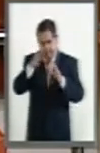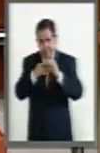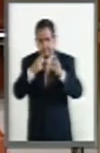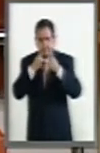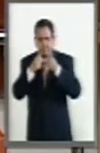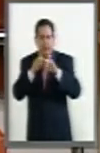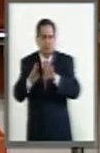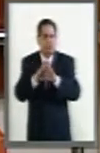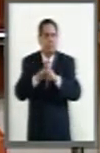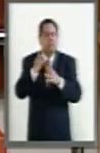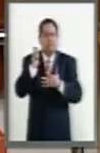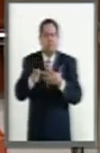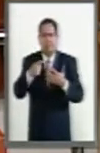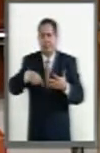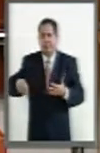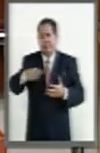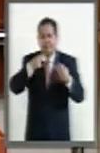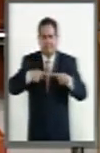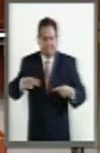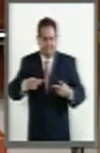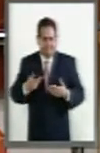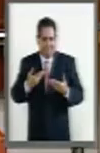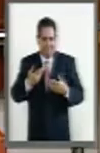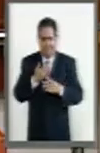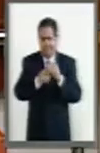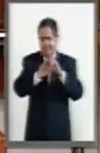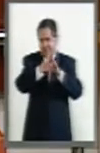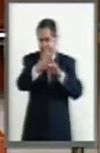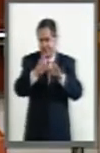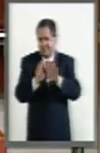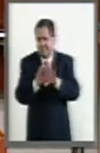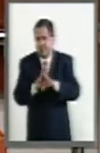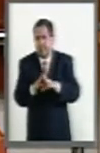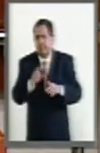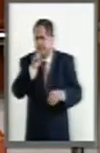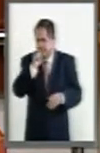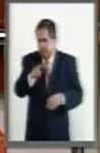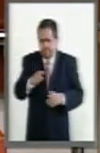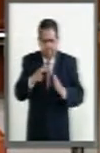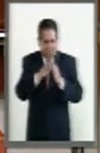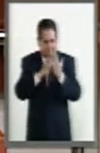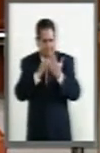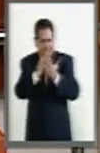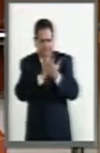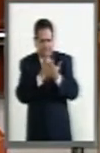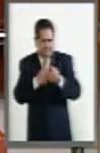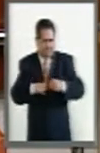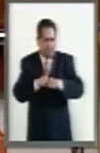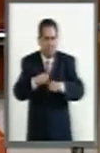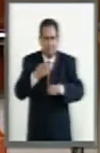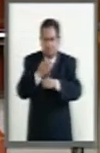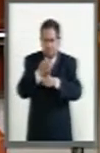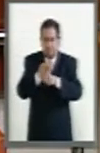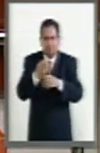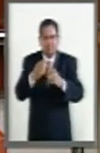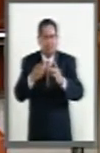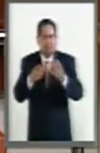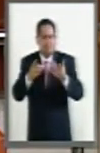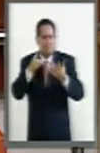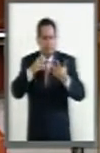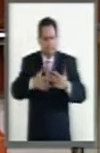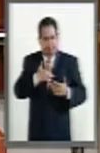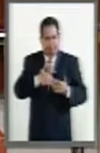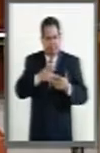los derechos fundamentales de los migrantes de Centroamérica y el establecimiento de medidas sociales, económicas y humanitarias